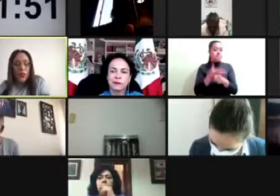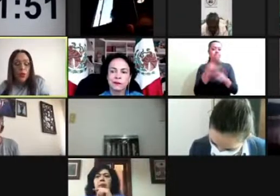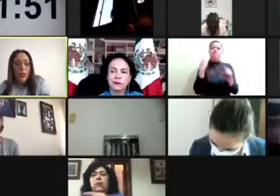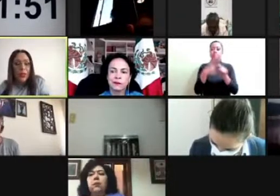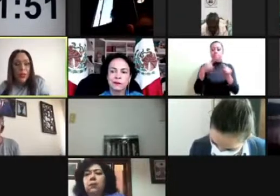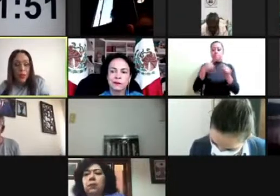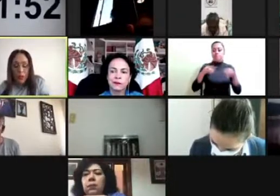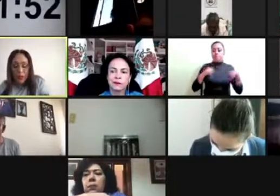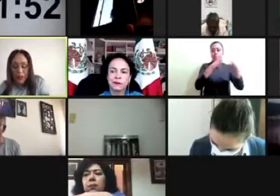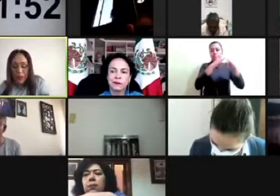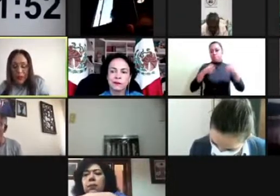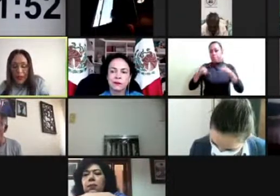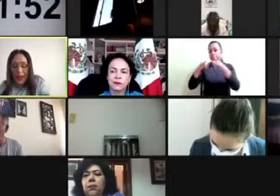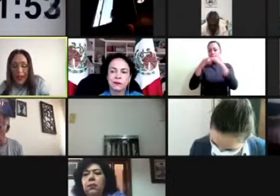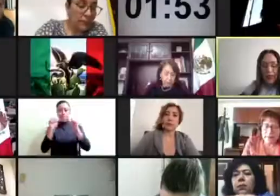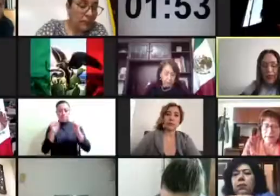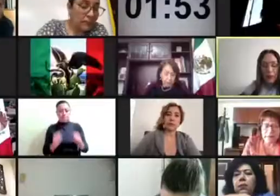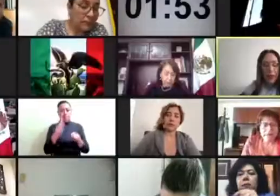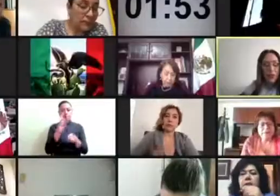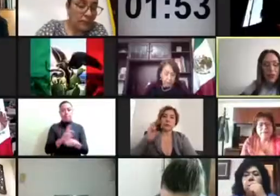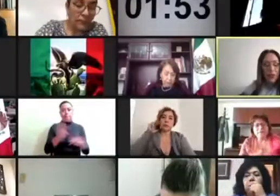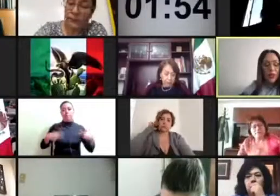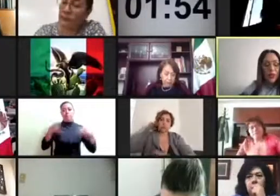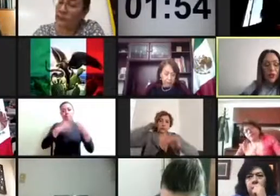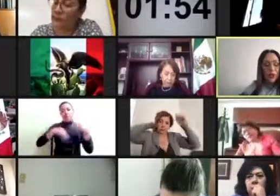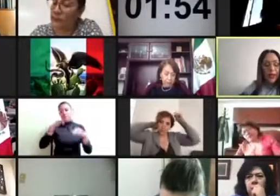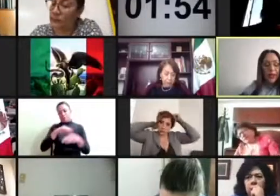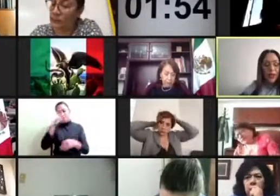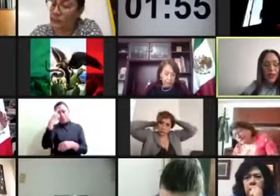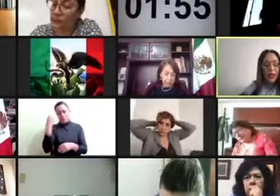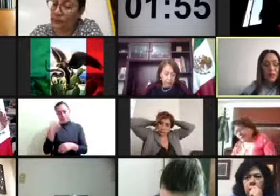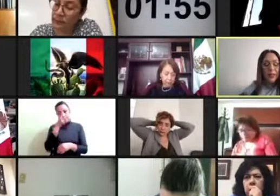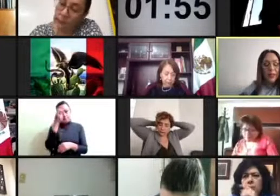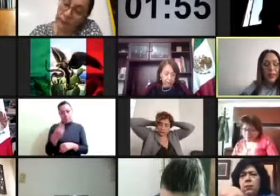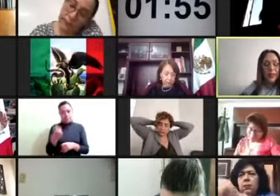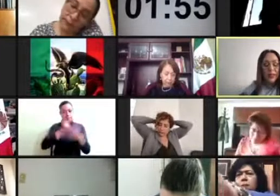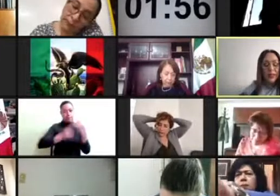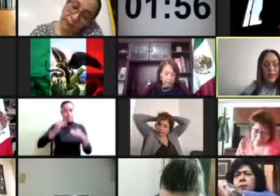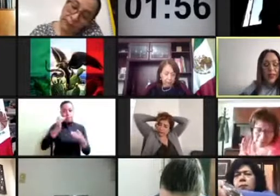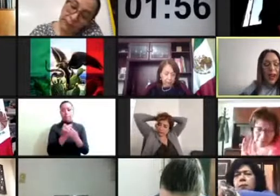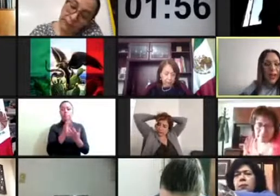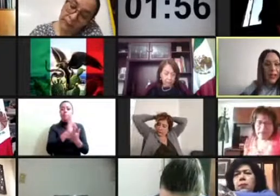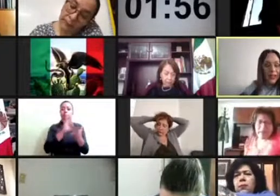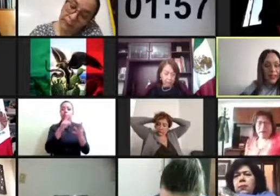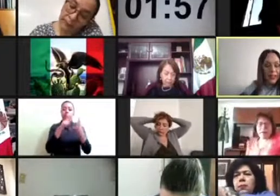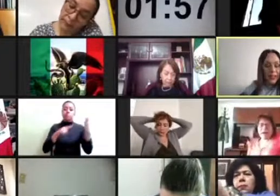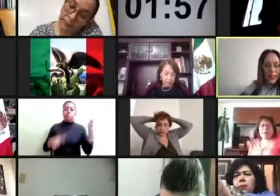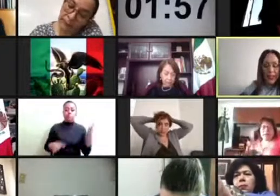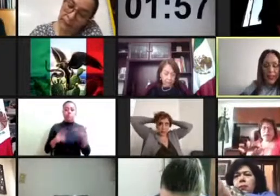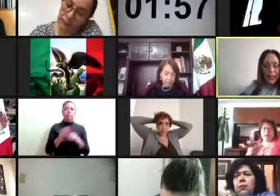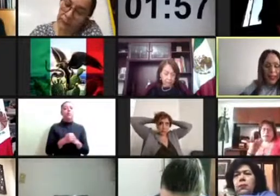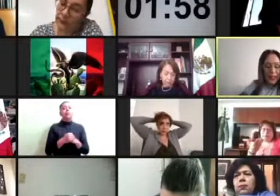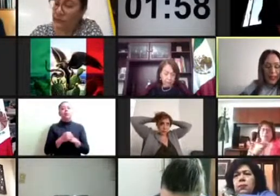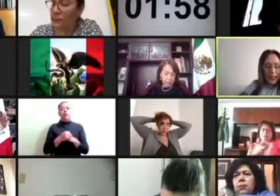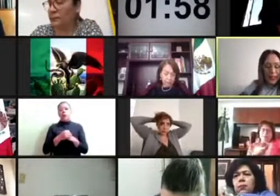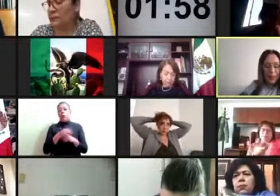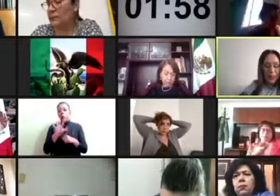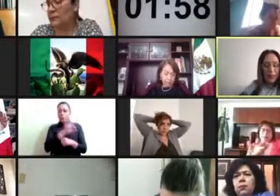de seguridad ciudadana y que para ello se deben tomar todas las medidas que estén al alcance y se